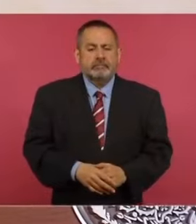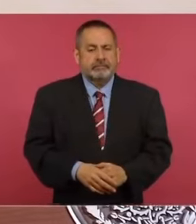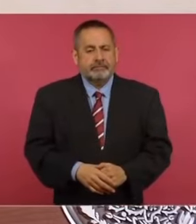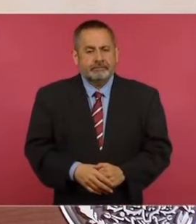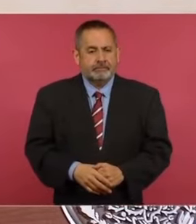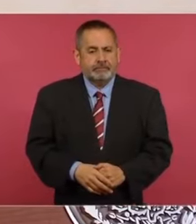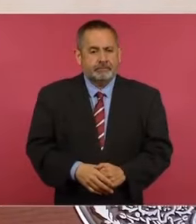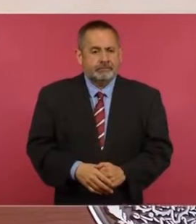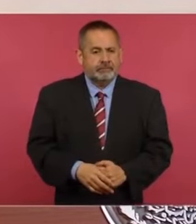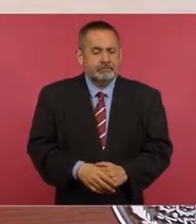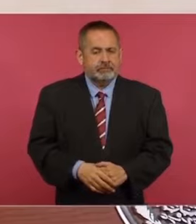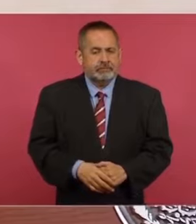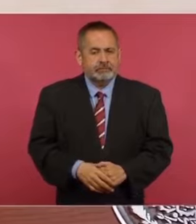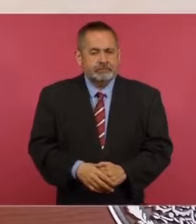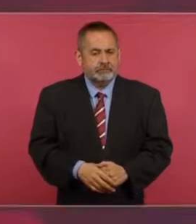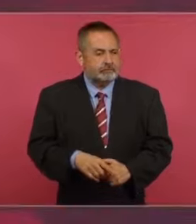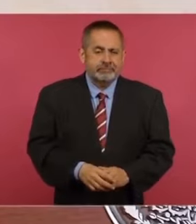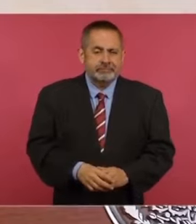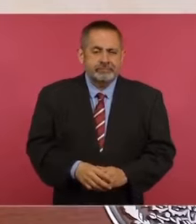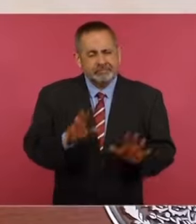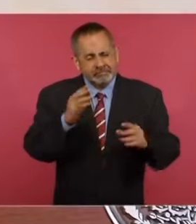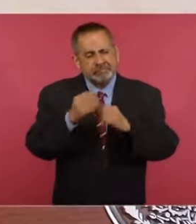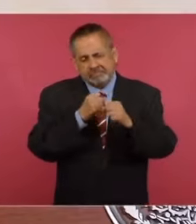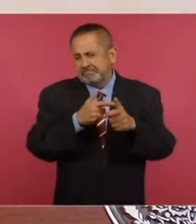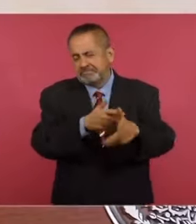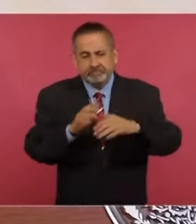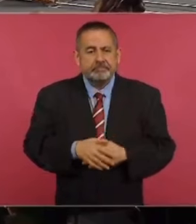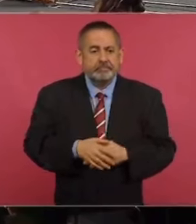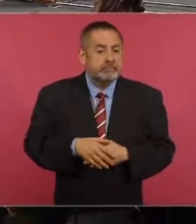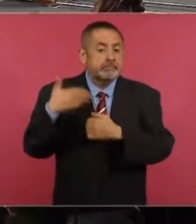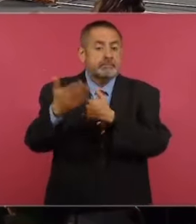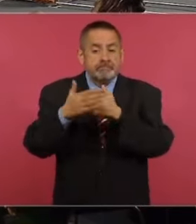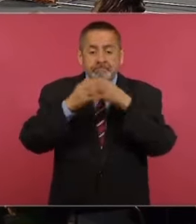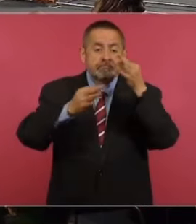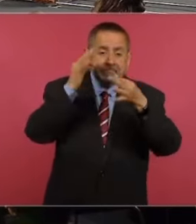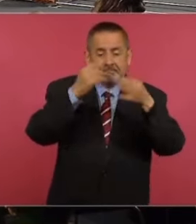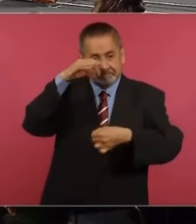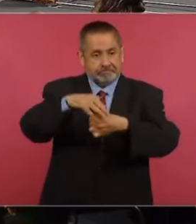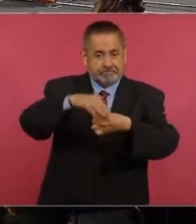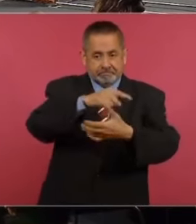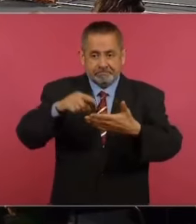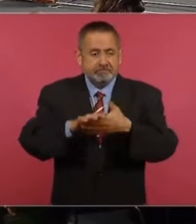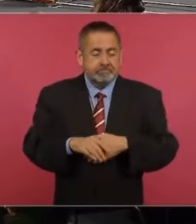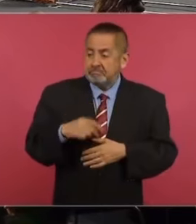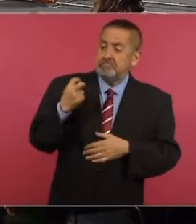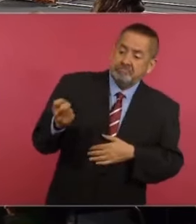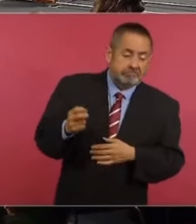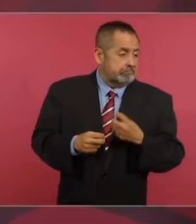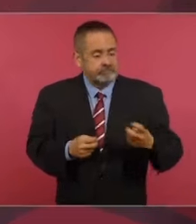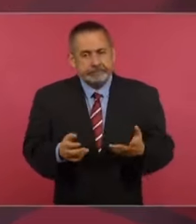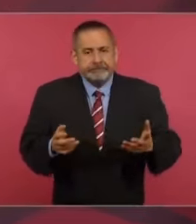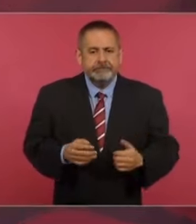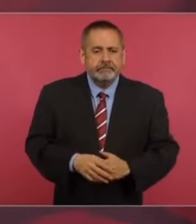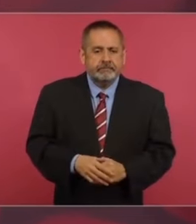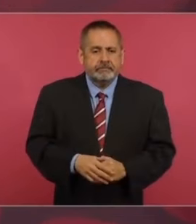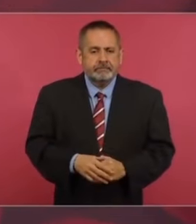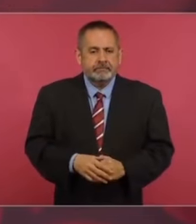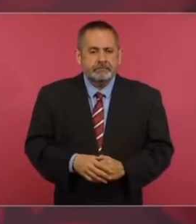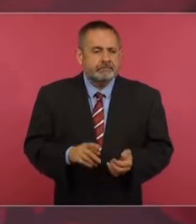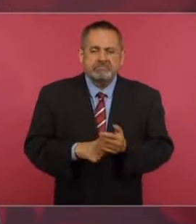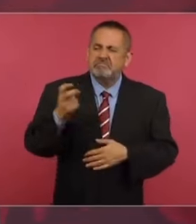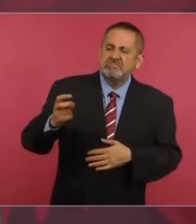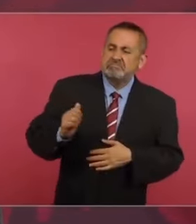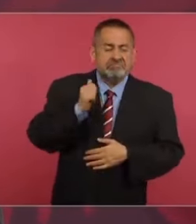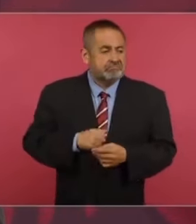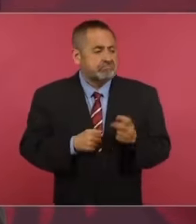a la inteligencia. Por eso vienen las campañas, que este candidato es un